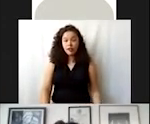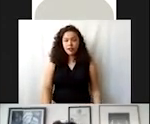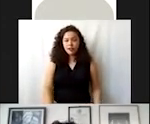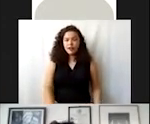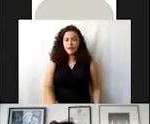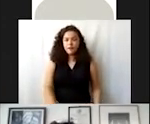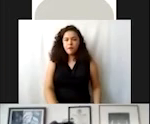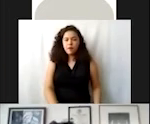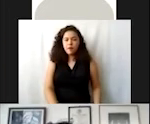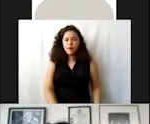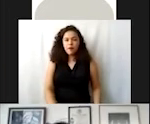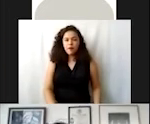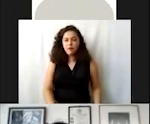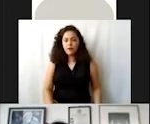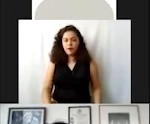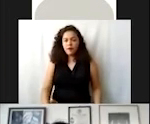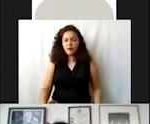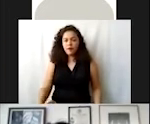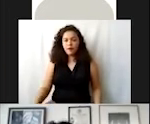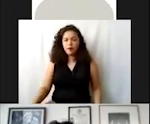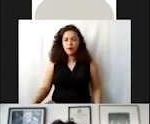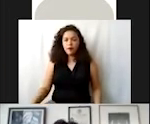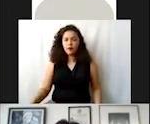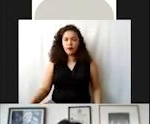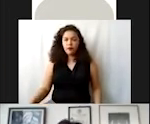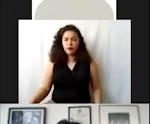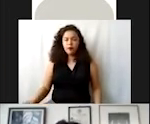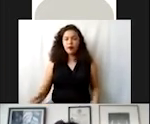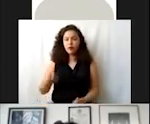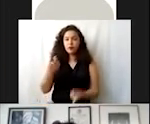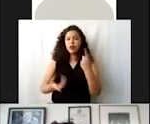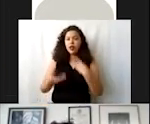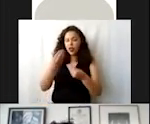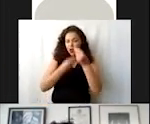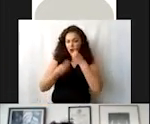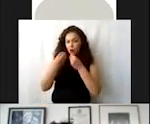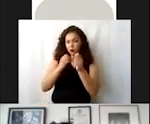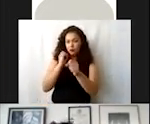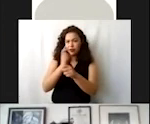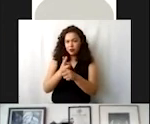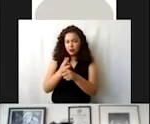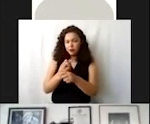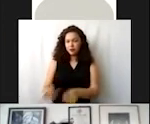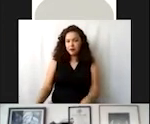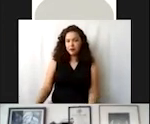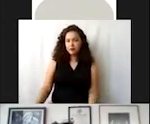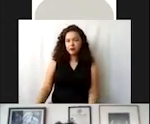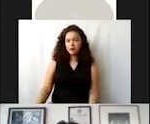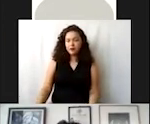ya algunos por ahí, comen muy temprano, otros comemos más tarde, pero bueno, siempre,